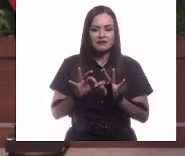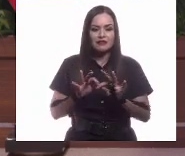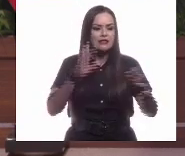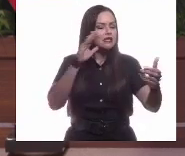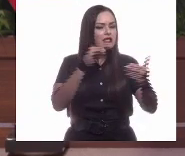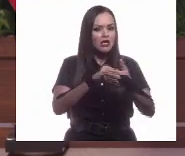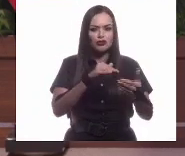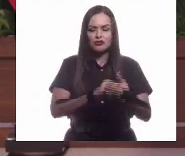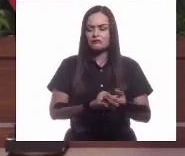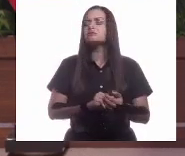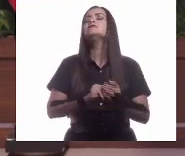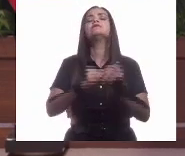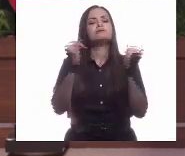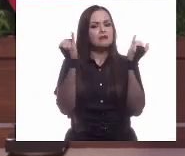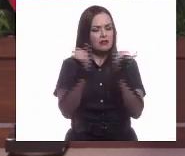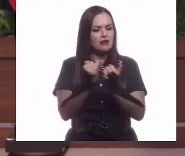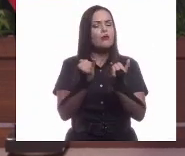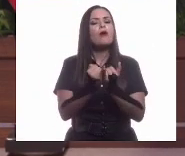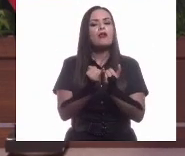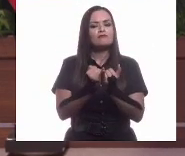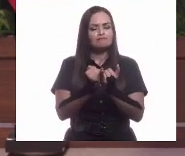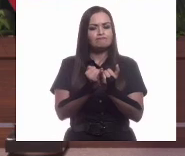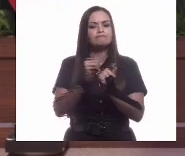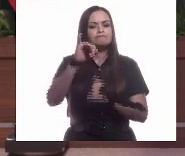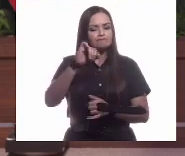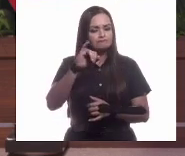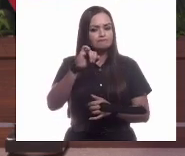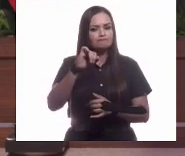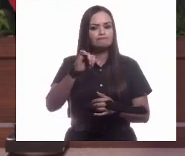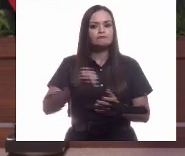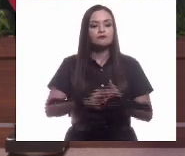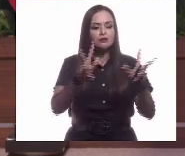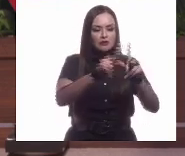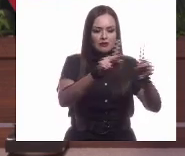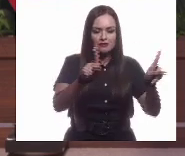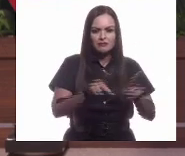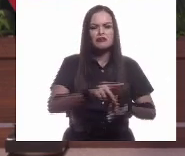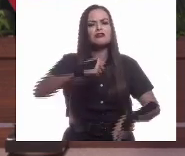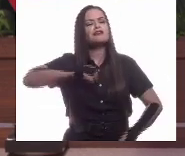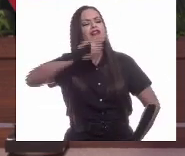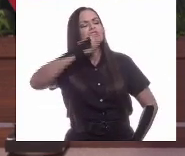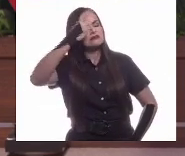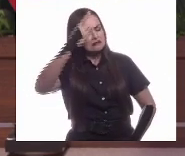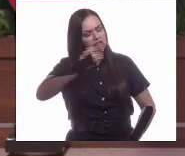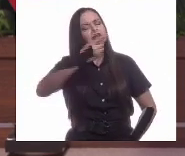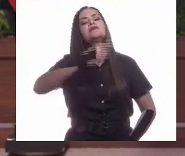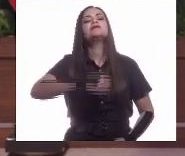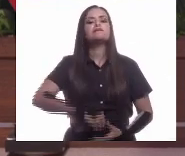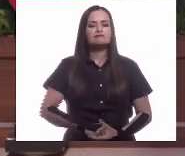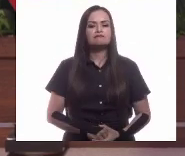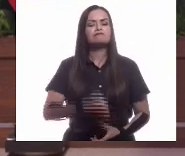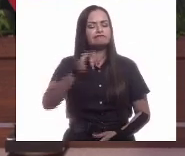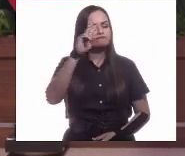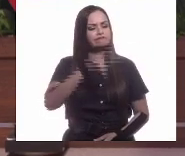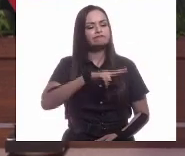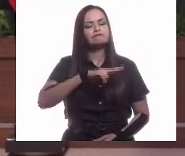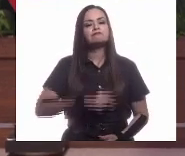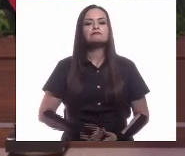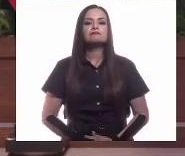Cabos también la vamos a botar del parque con equipos profesionales. Me canso que sí lo vamos a hacer.